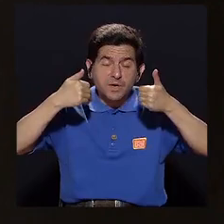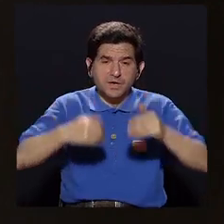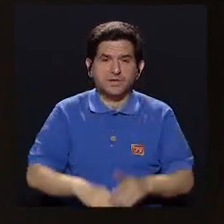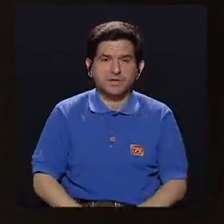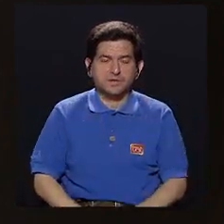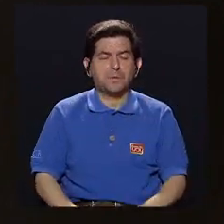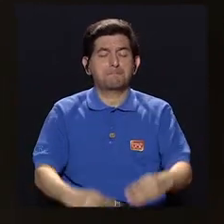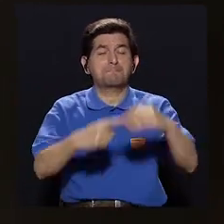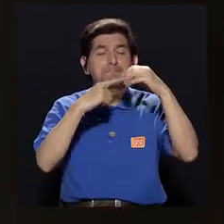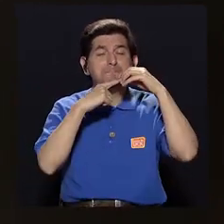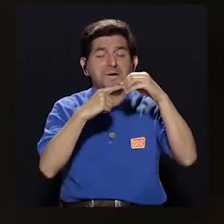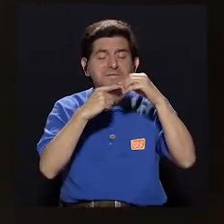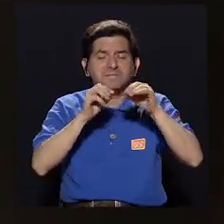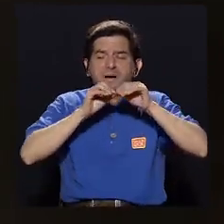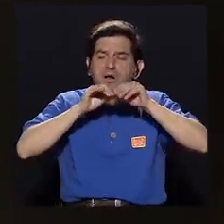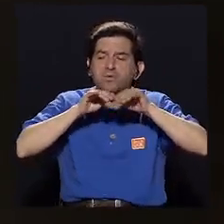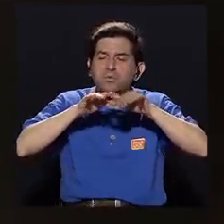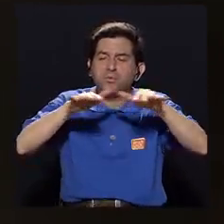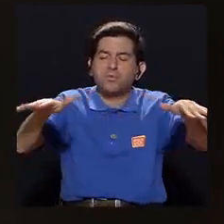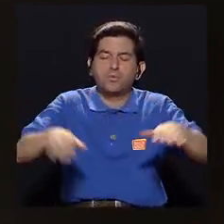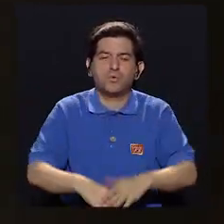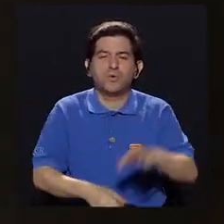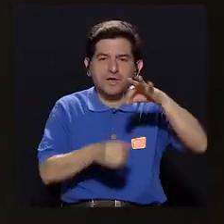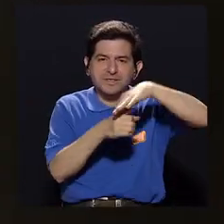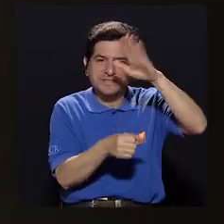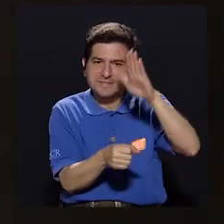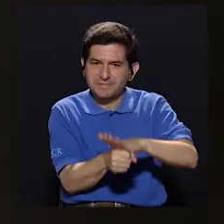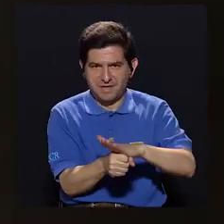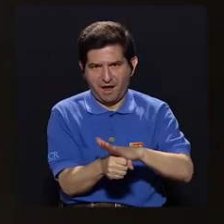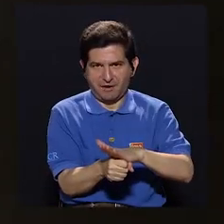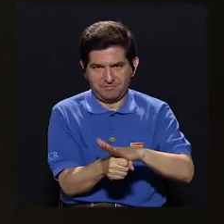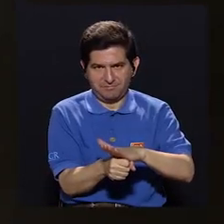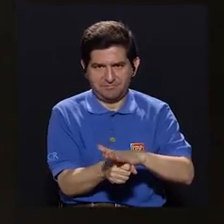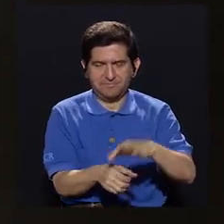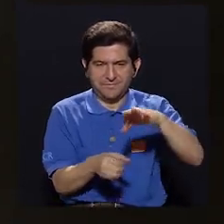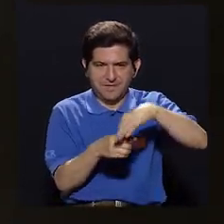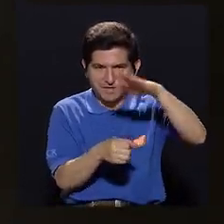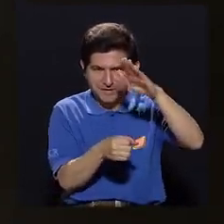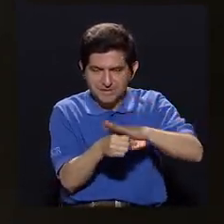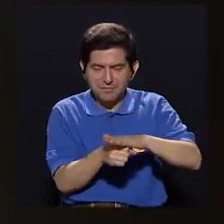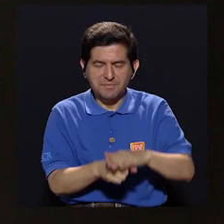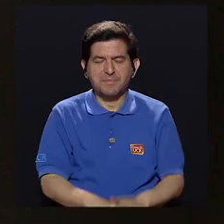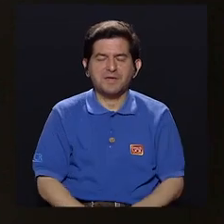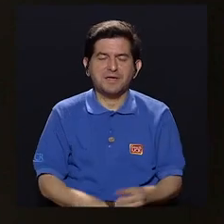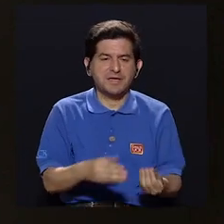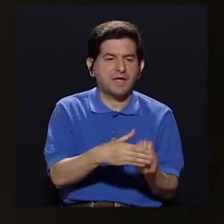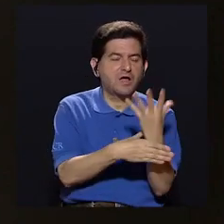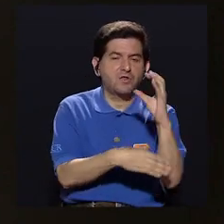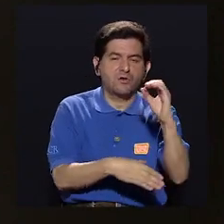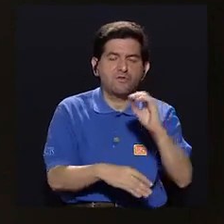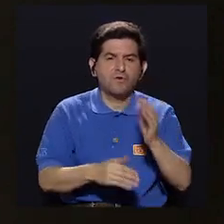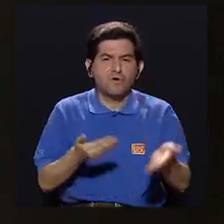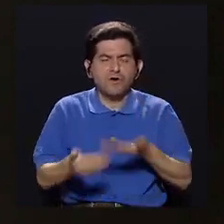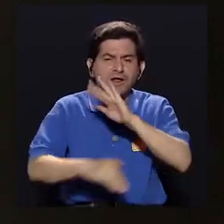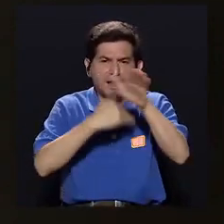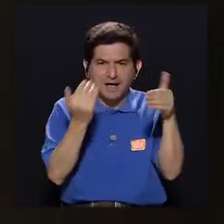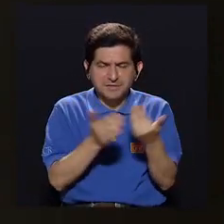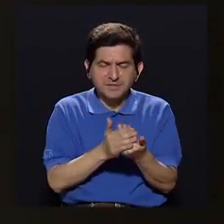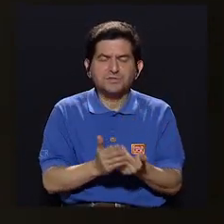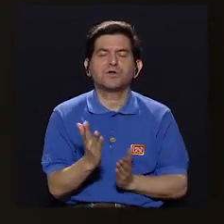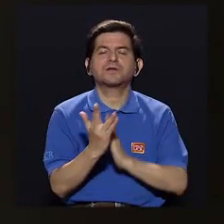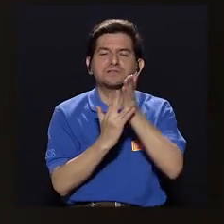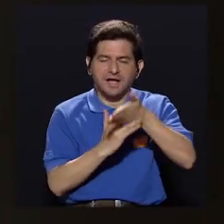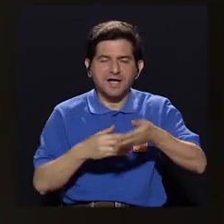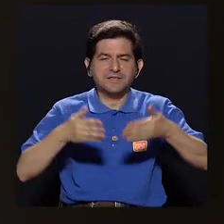el agente principal de dispersor de la semillas e las semillas de orquídeas casi en su totalidad se dispersan por el